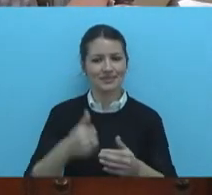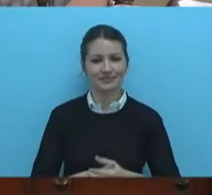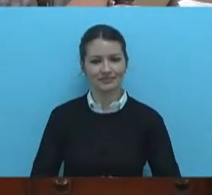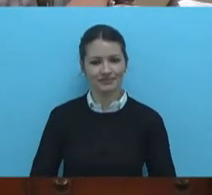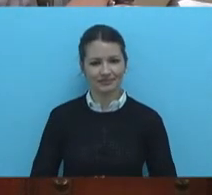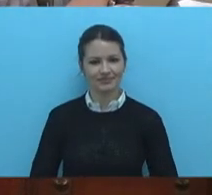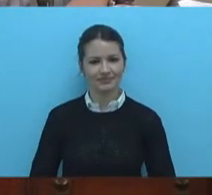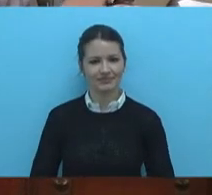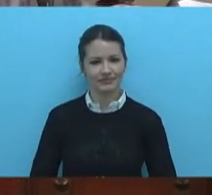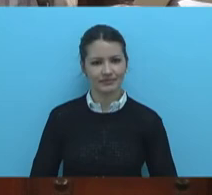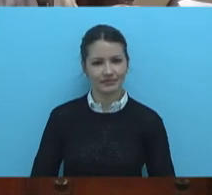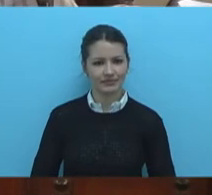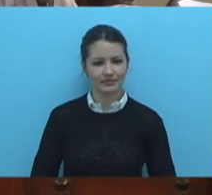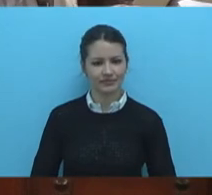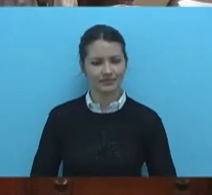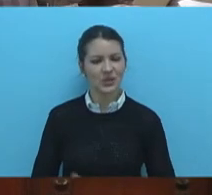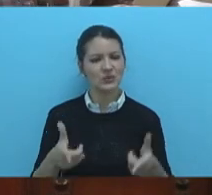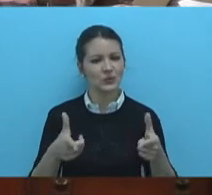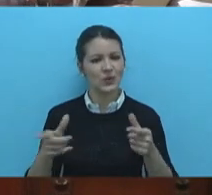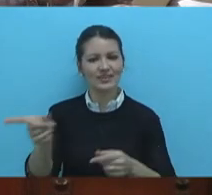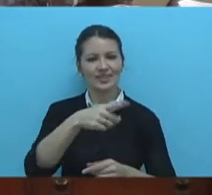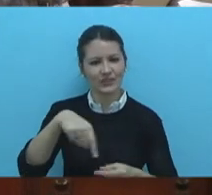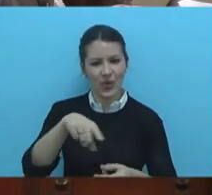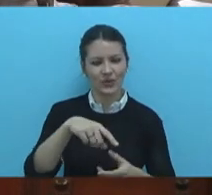y bueno, suerte para todos.